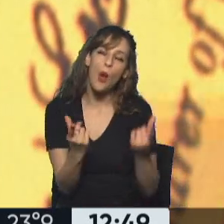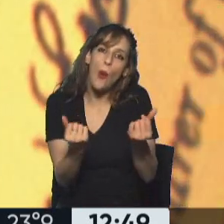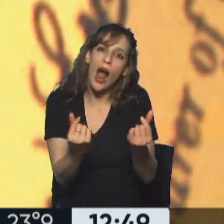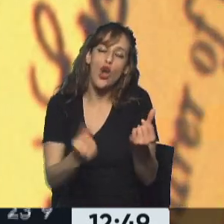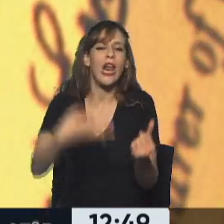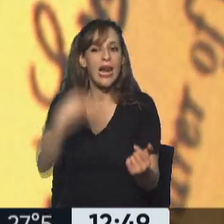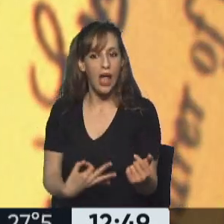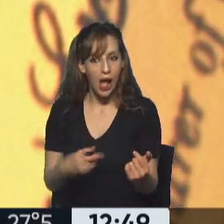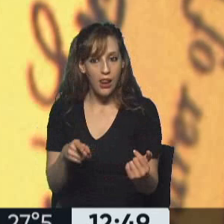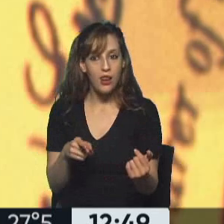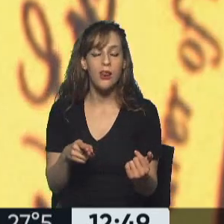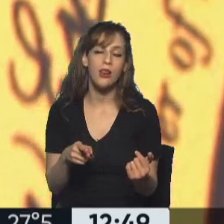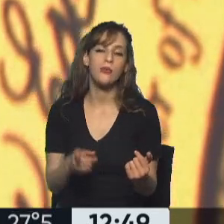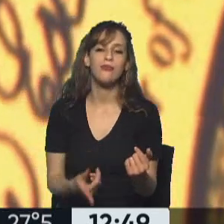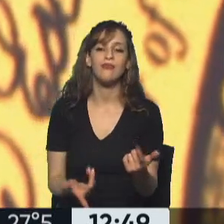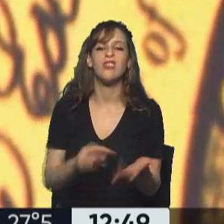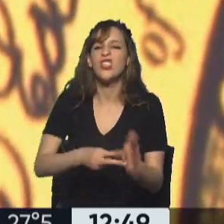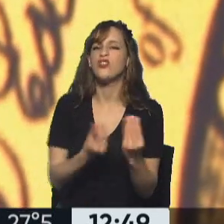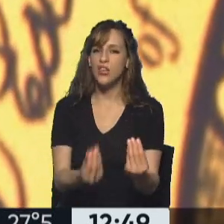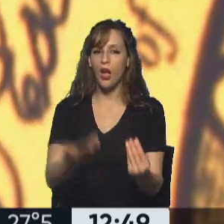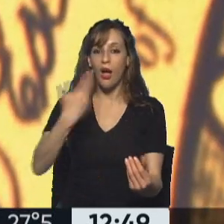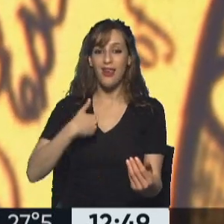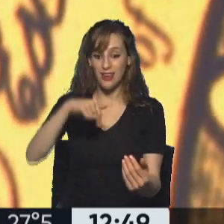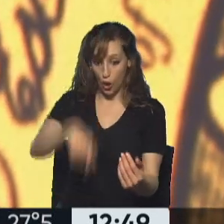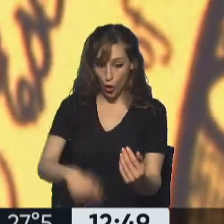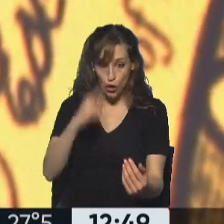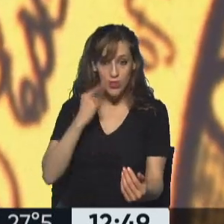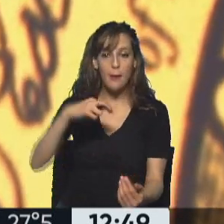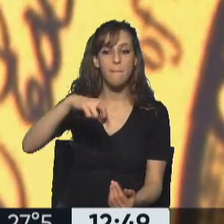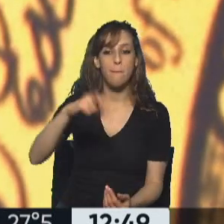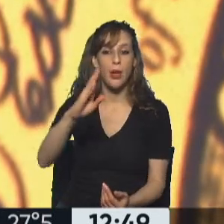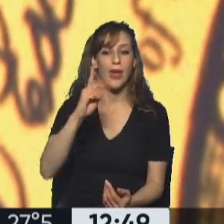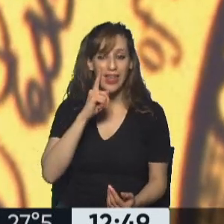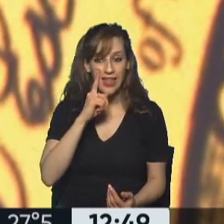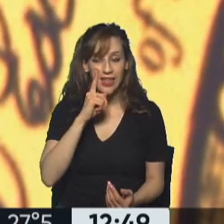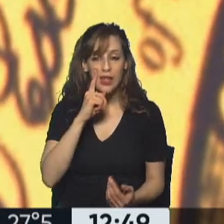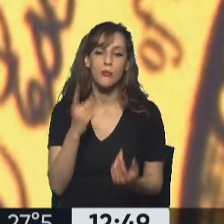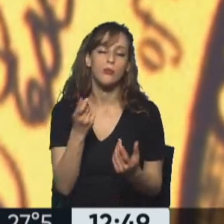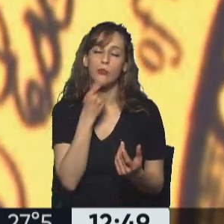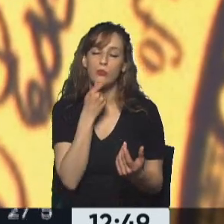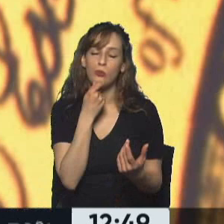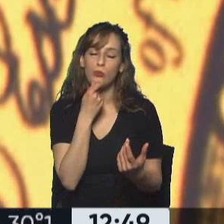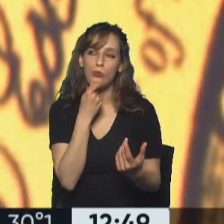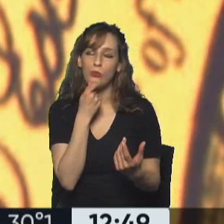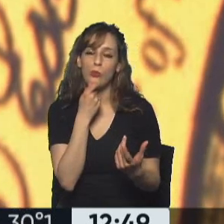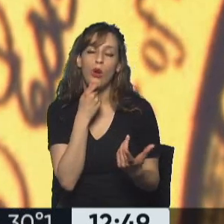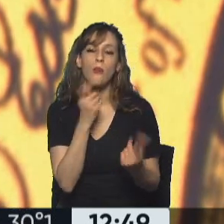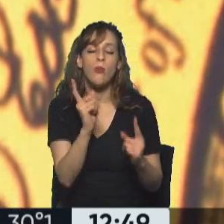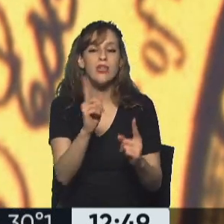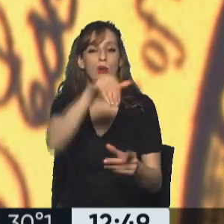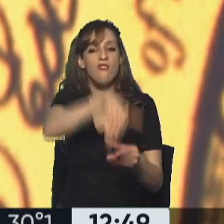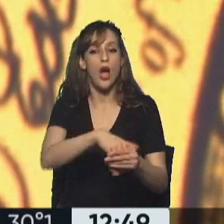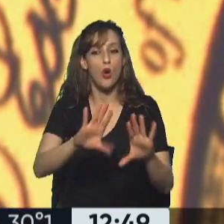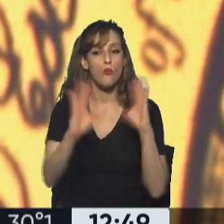funcionamiento de nuestra economía argentina hoy tendría un pib per cápita digo valores corrientes tomando la estimación del banco mundial